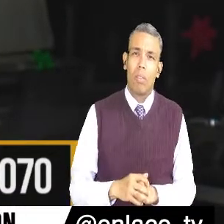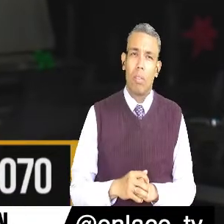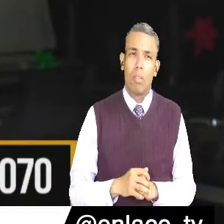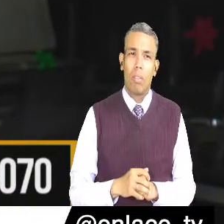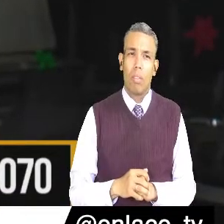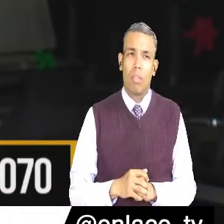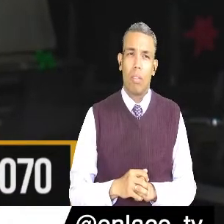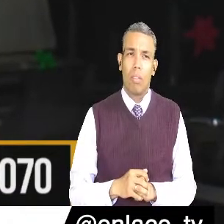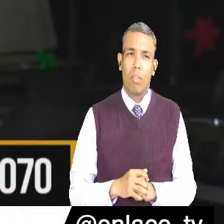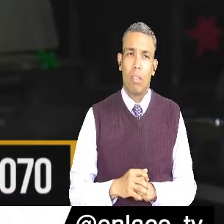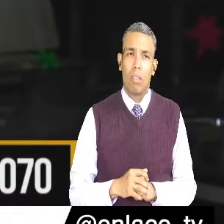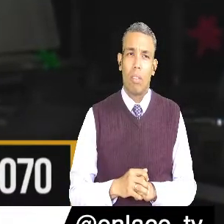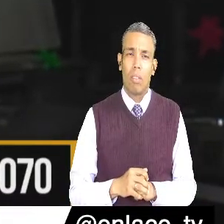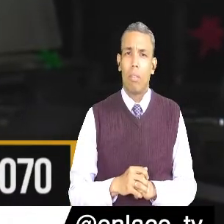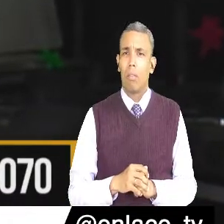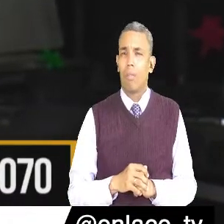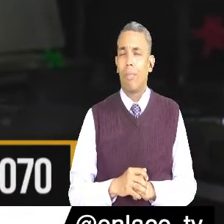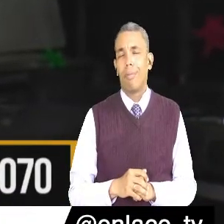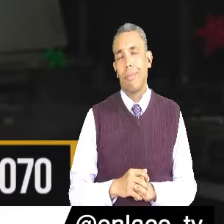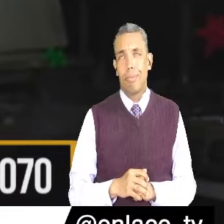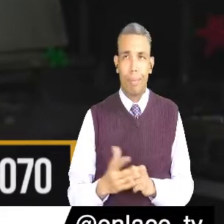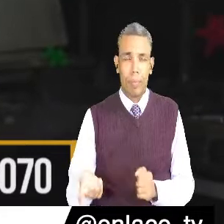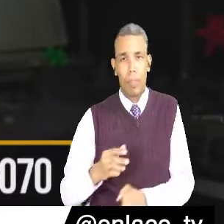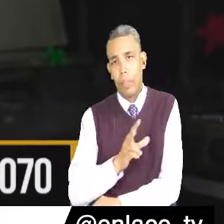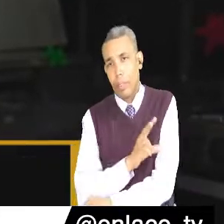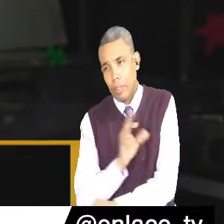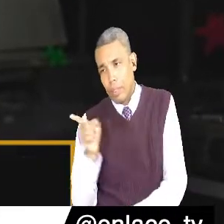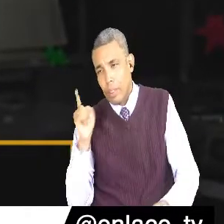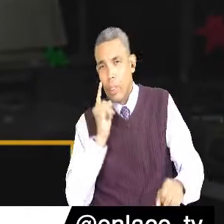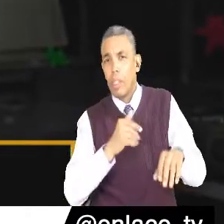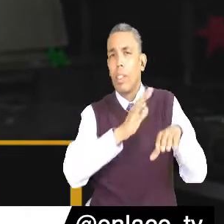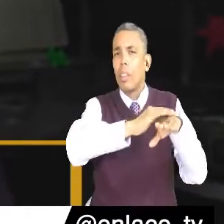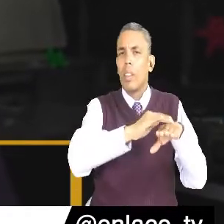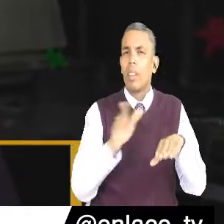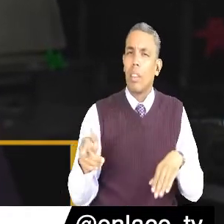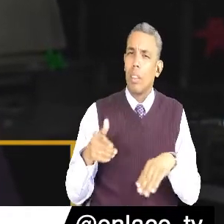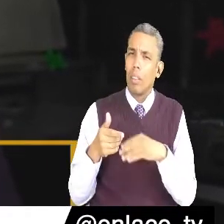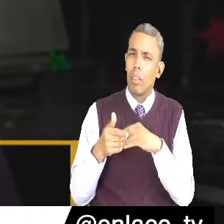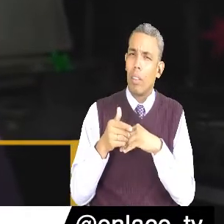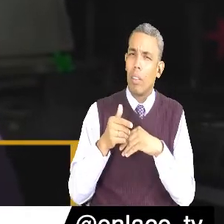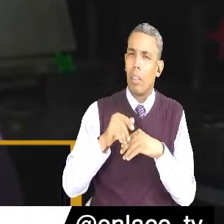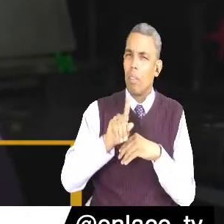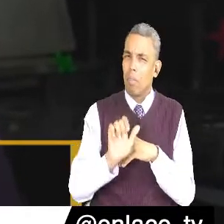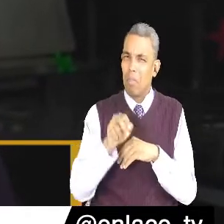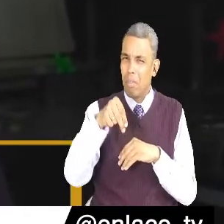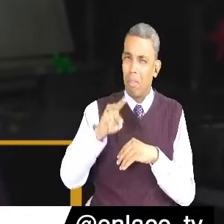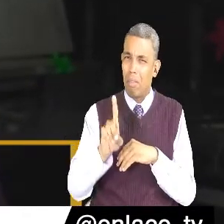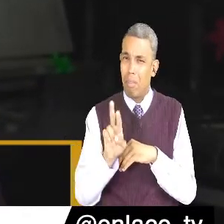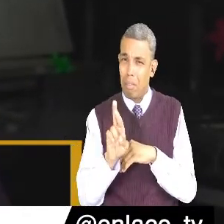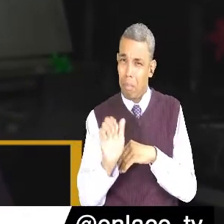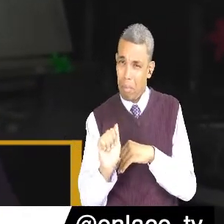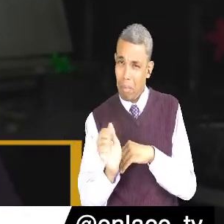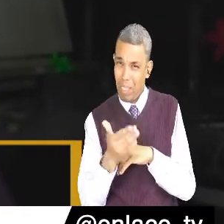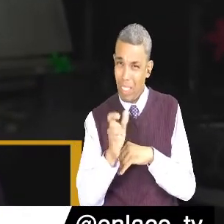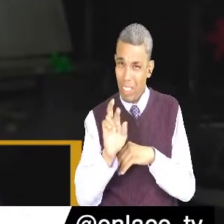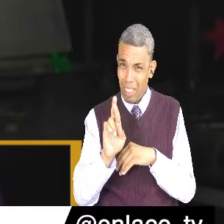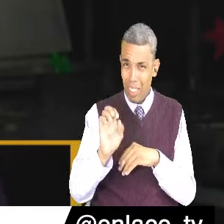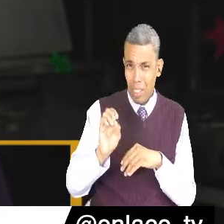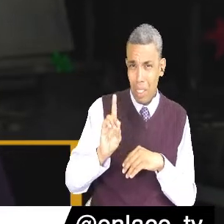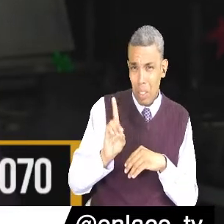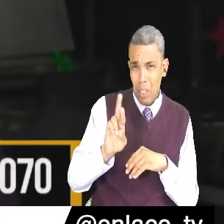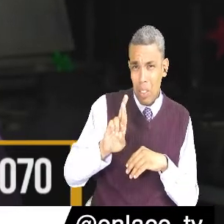que era para una doctora Sandra Rodríguez. Y ellos entregaron esta mercancía que recogieron en una